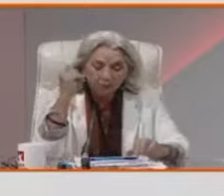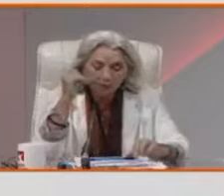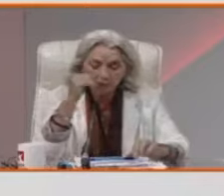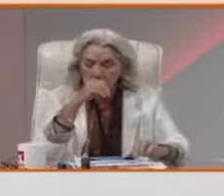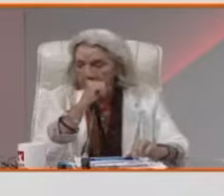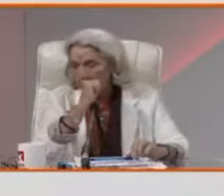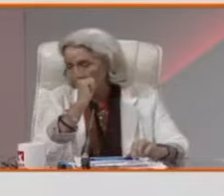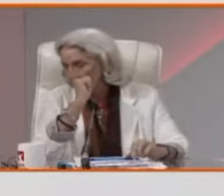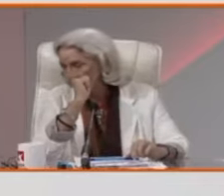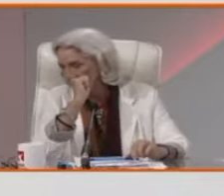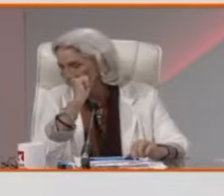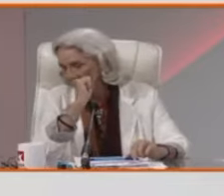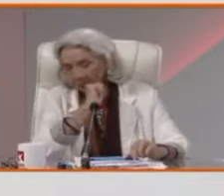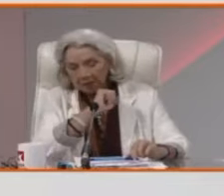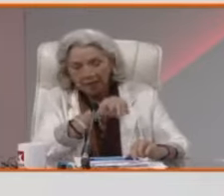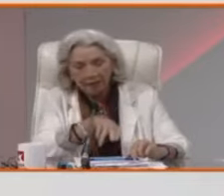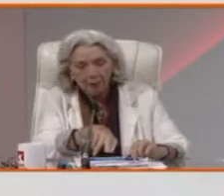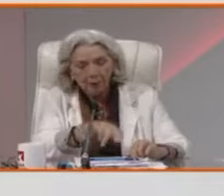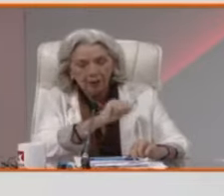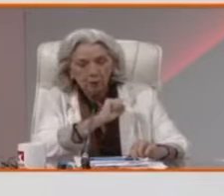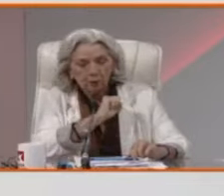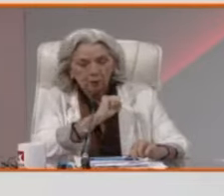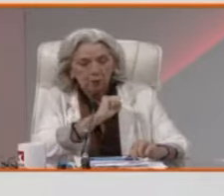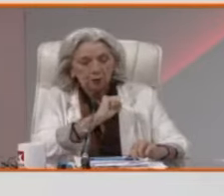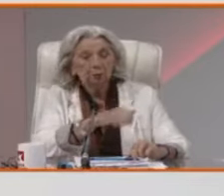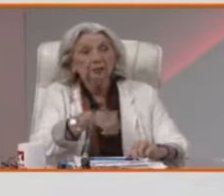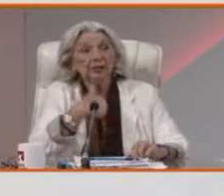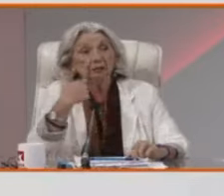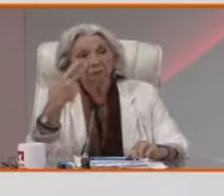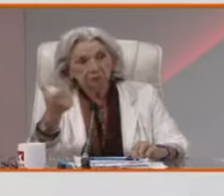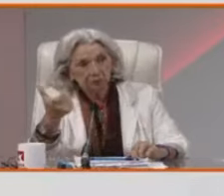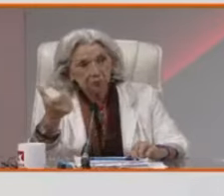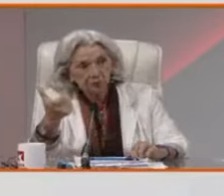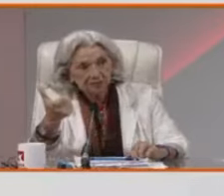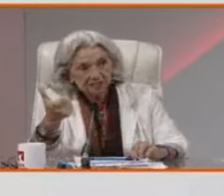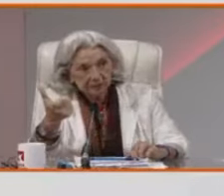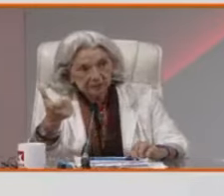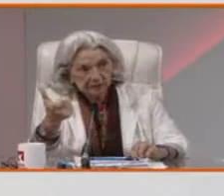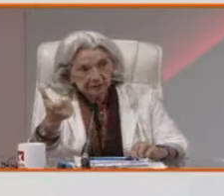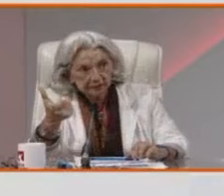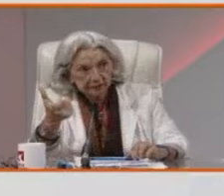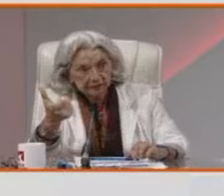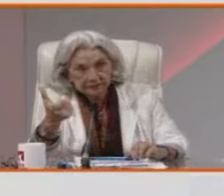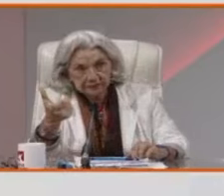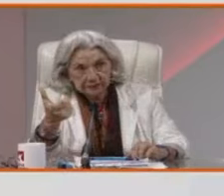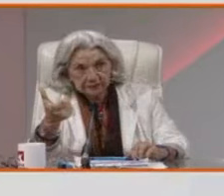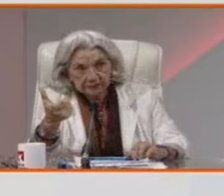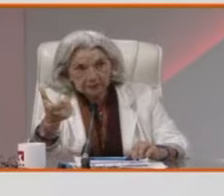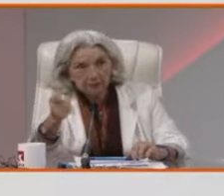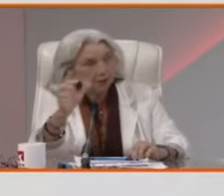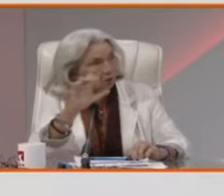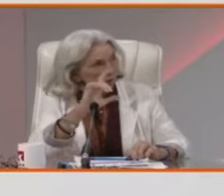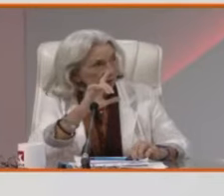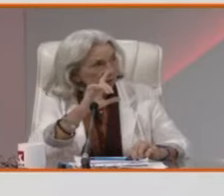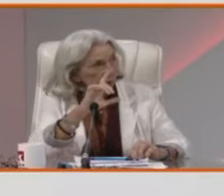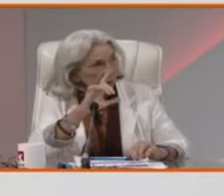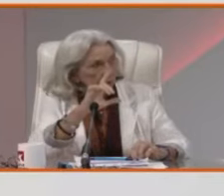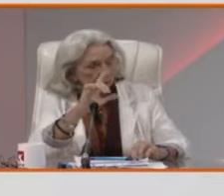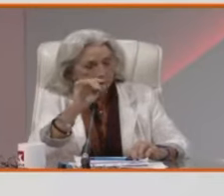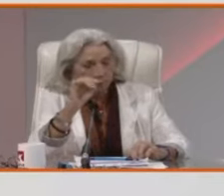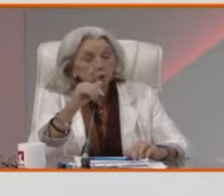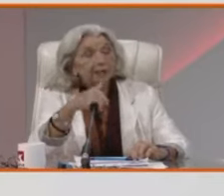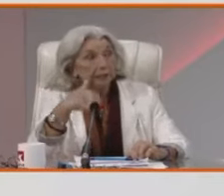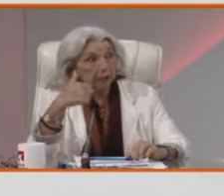pero en varias ocasiones ha hablado de una ofensiva del eje de la resistencia, que no se ha